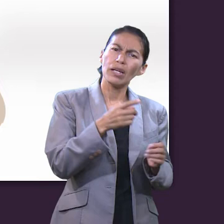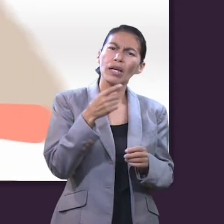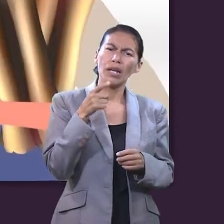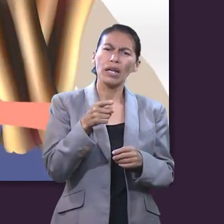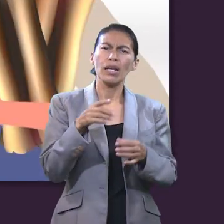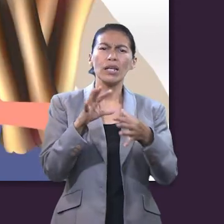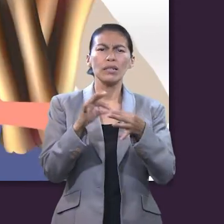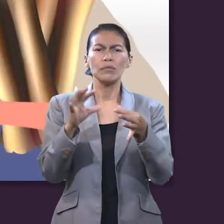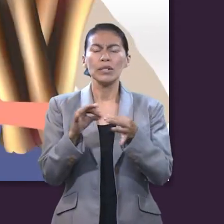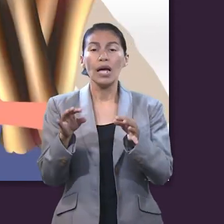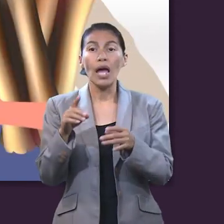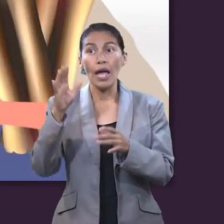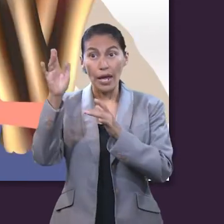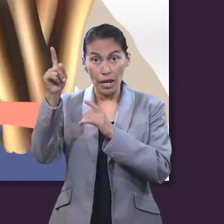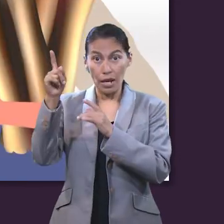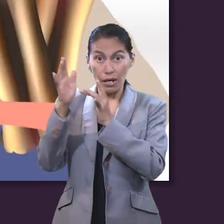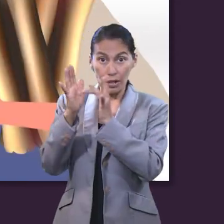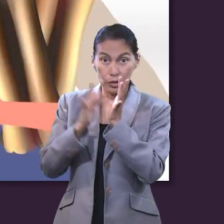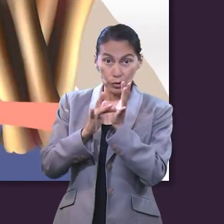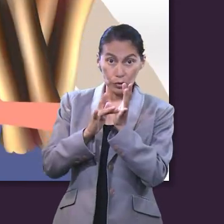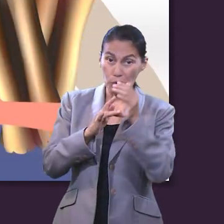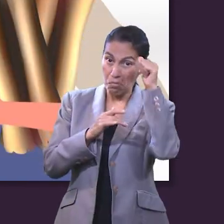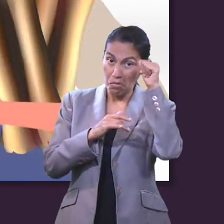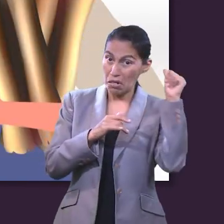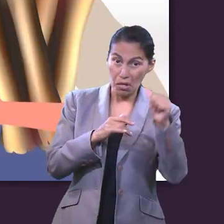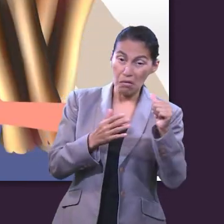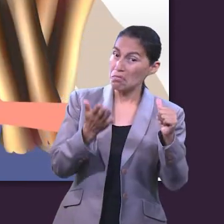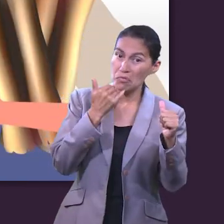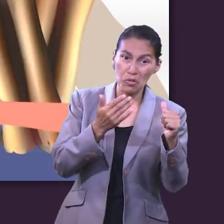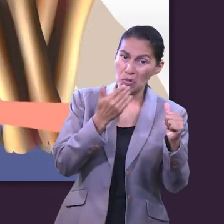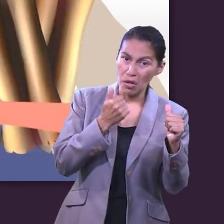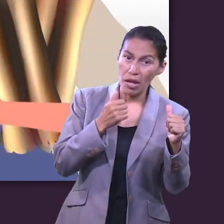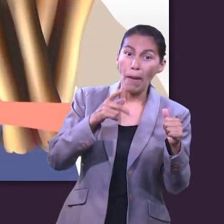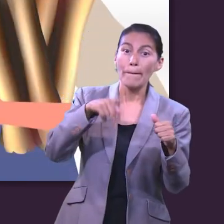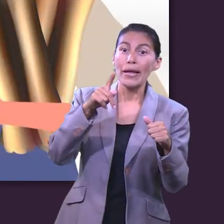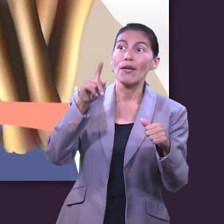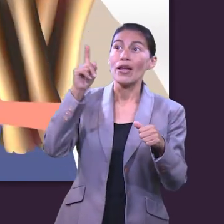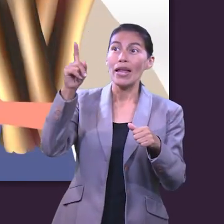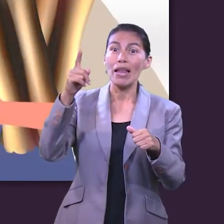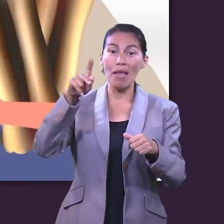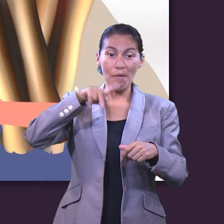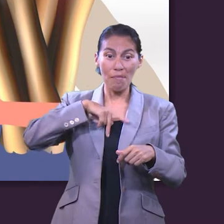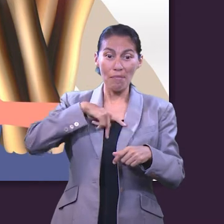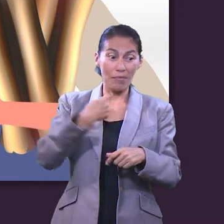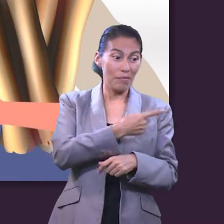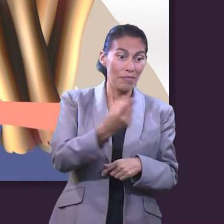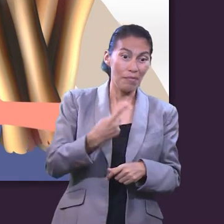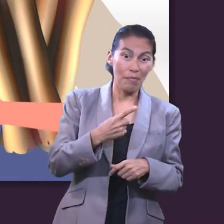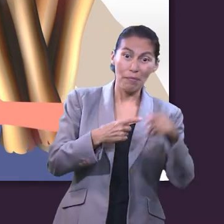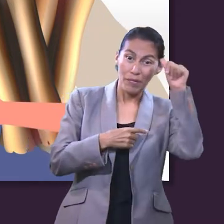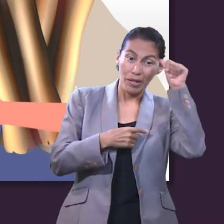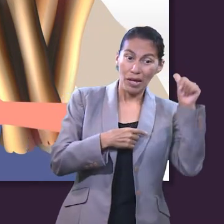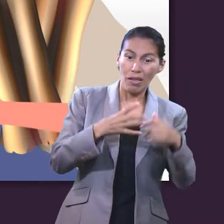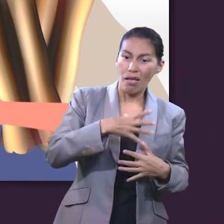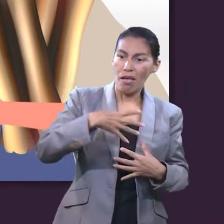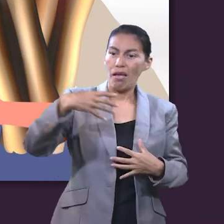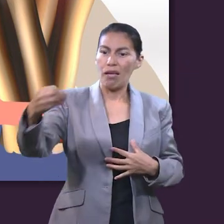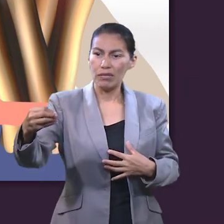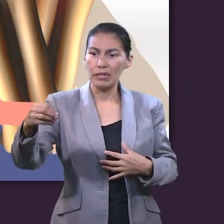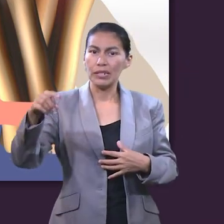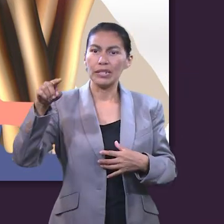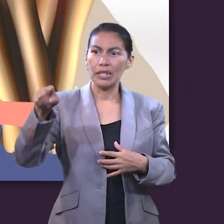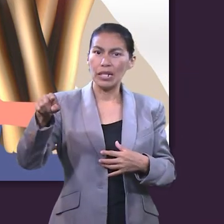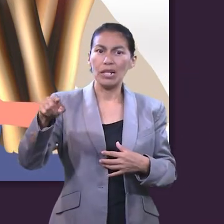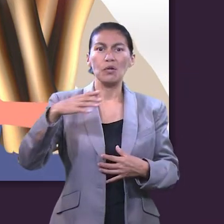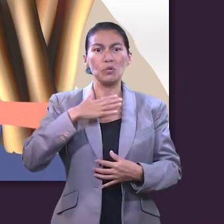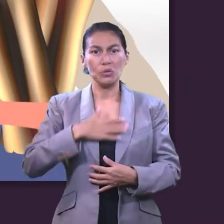Dios, al que no conoció pecado, por nosotros lo hizo pecado para que nosotros fuésemos hechos justicia de Dios en